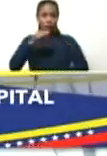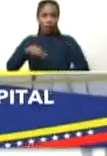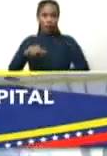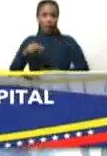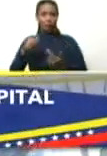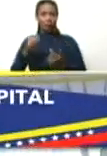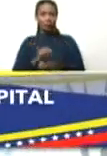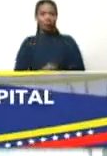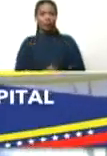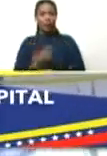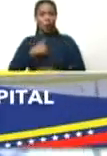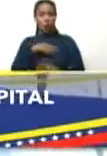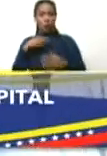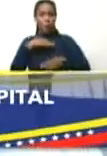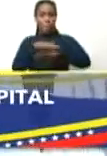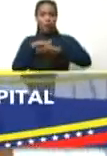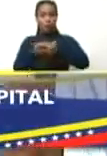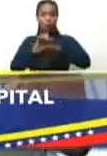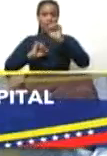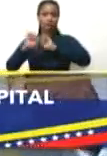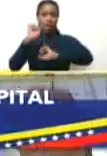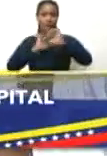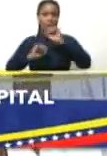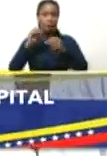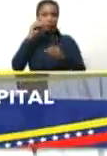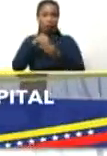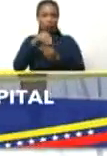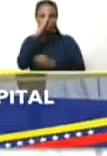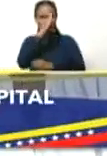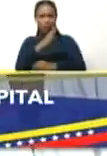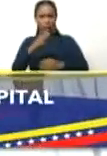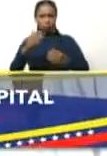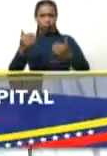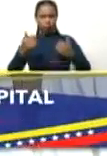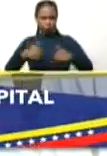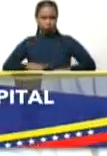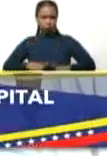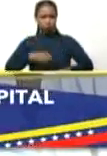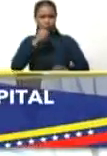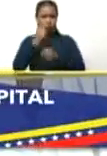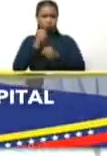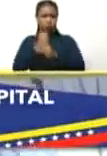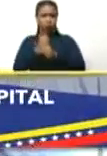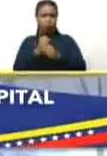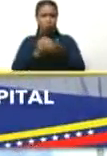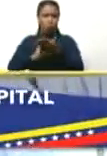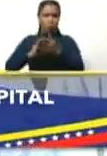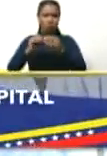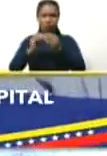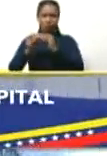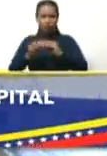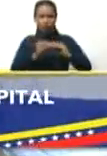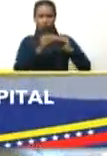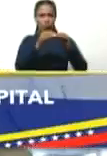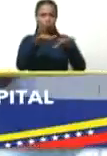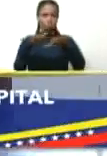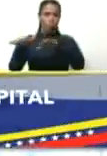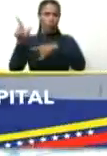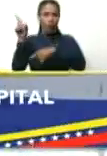Santiago Esteve con nuestro ministro de la Defensa, que también está metido de frente recuperando los quirófanos de ese hospital. También tenemos